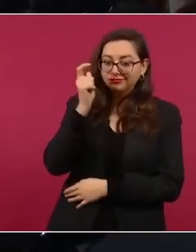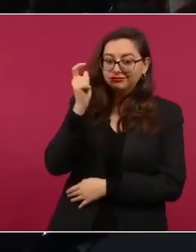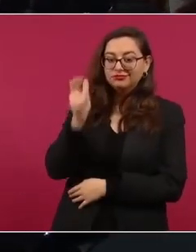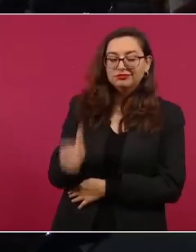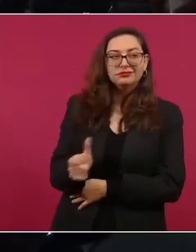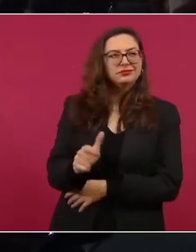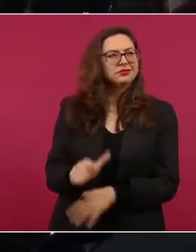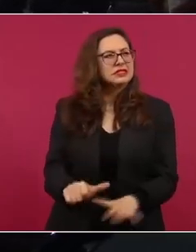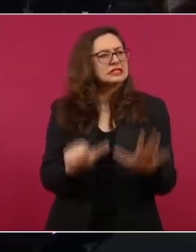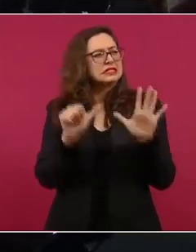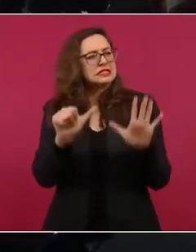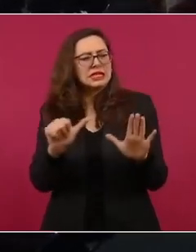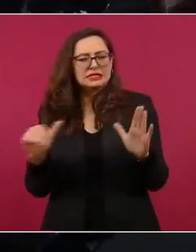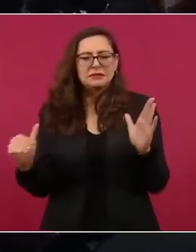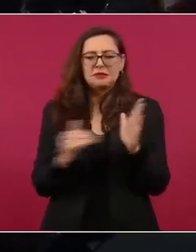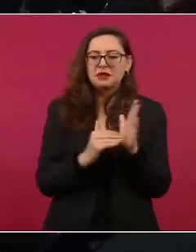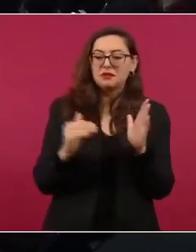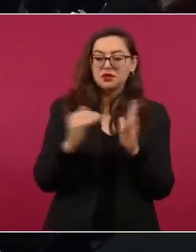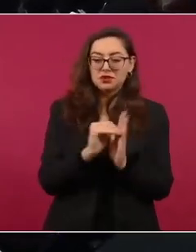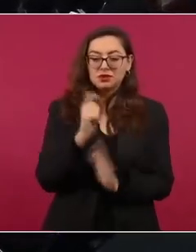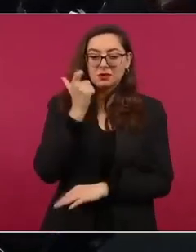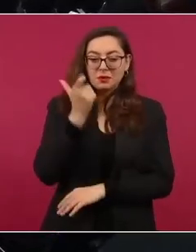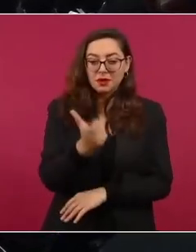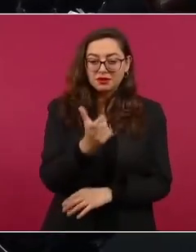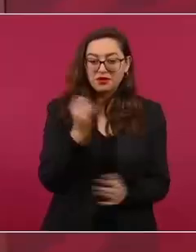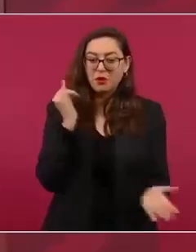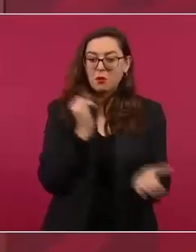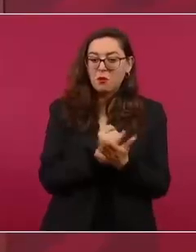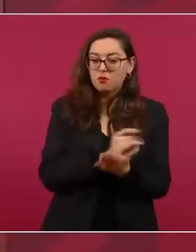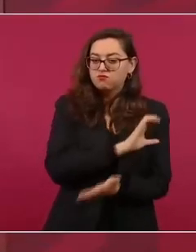más de 6,000 millones de pesos.